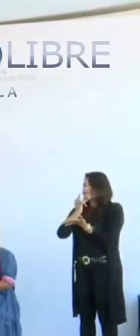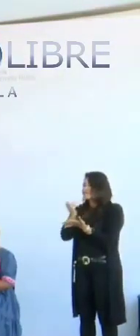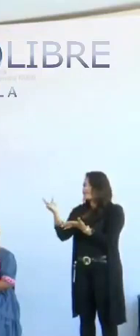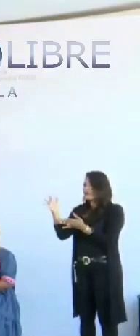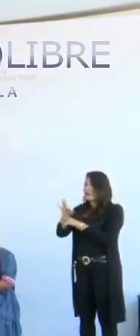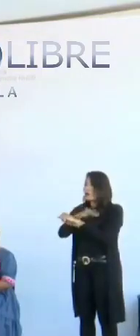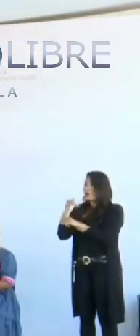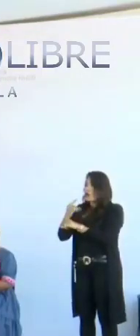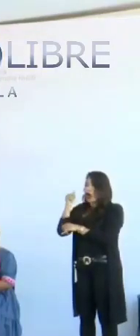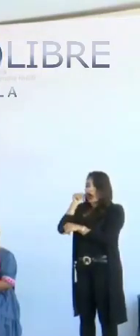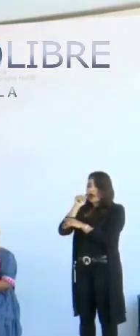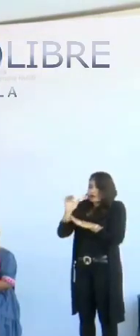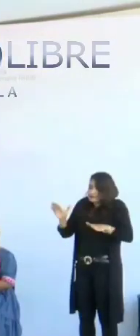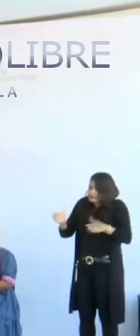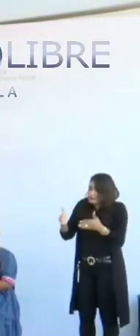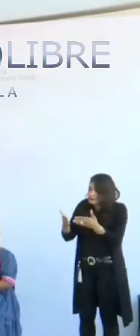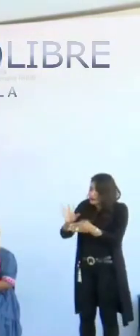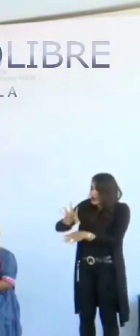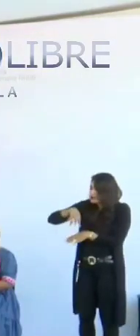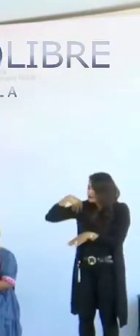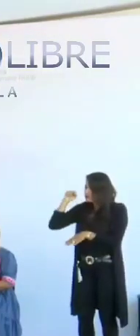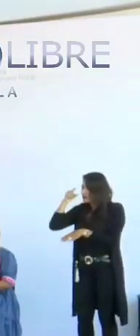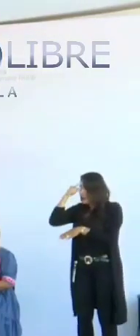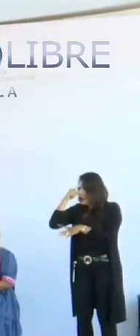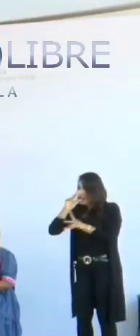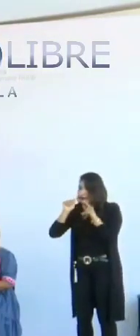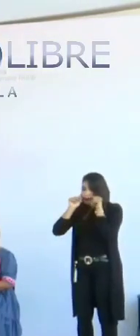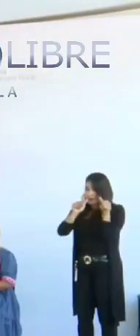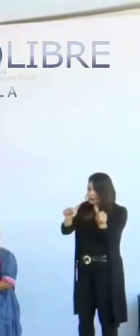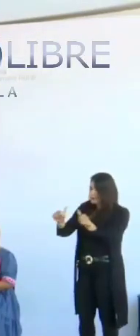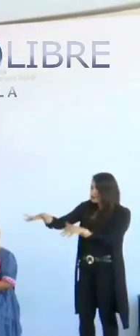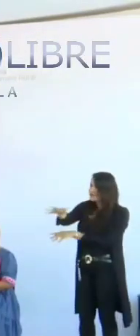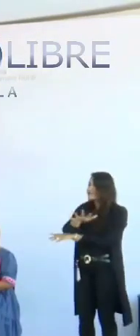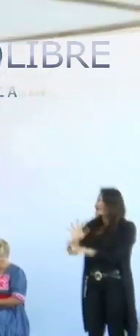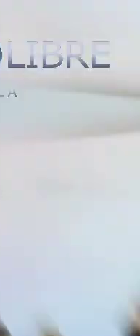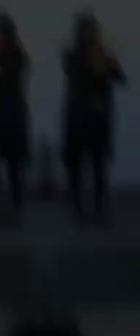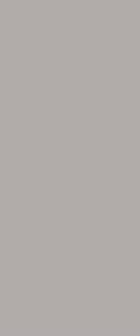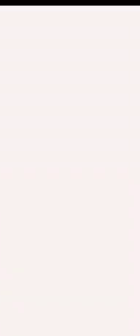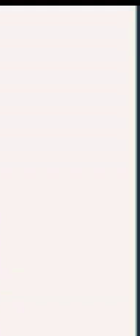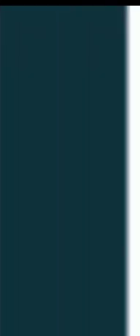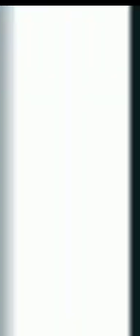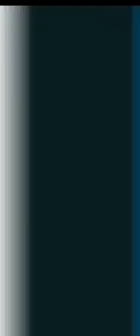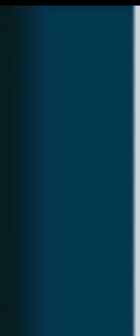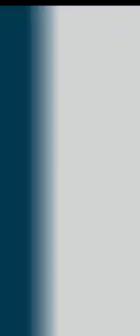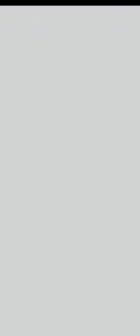todo su empeño y dedicación para poder atender a todas estas personas.